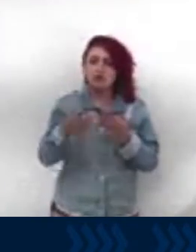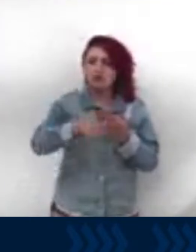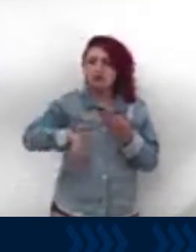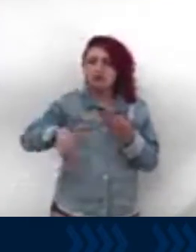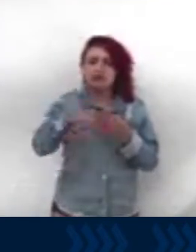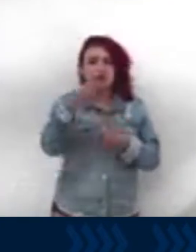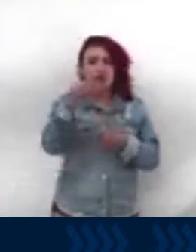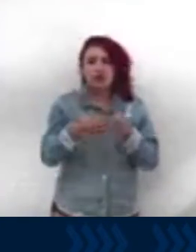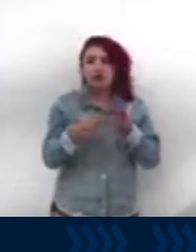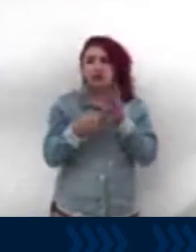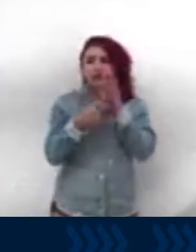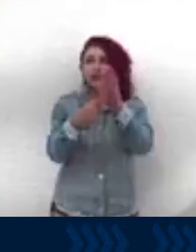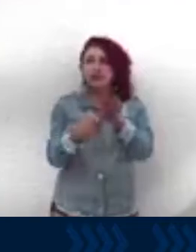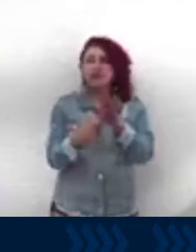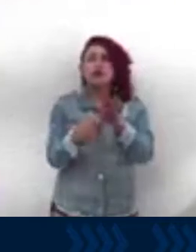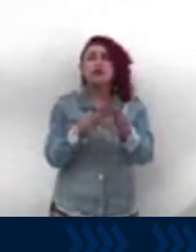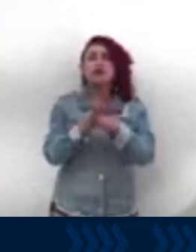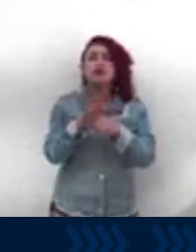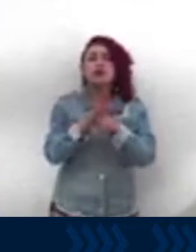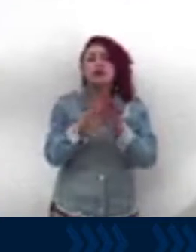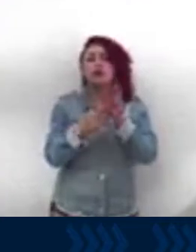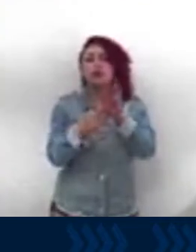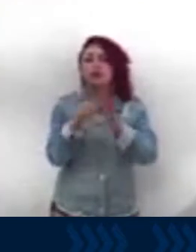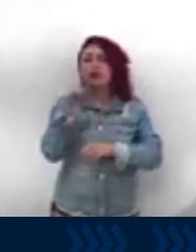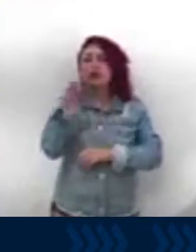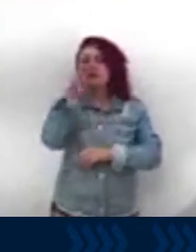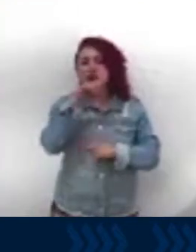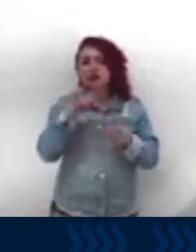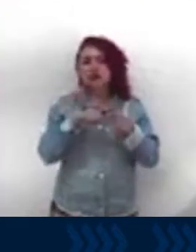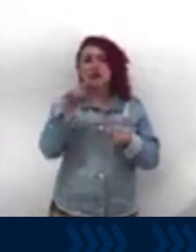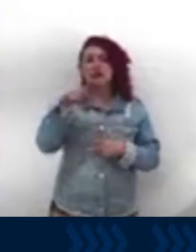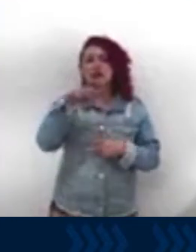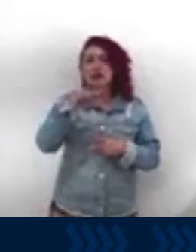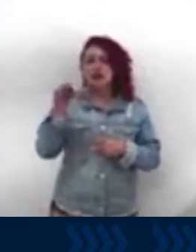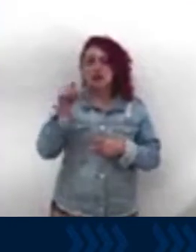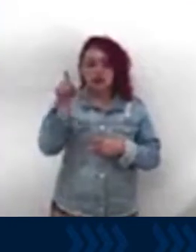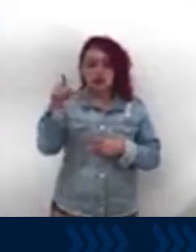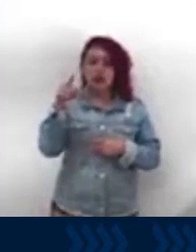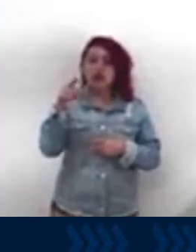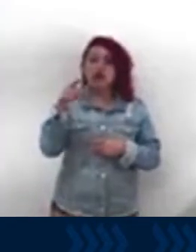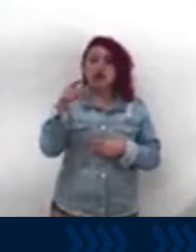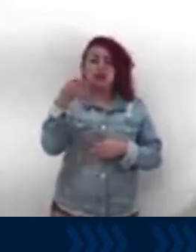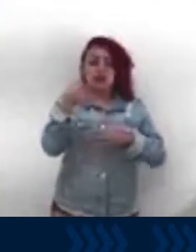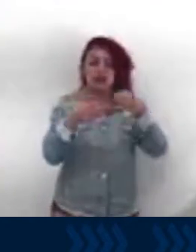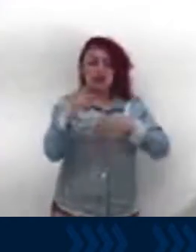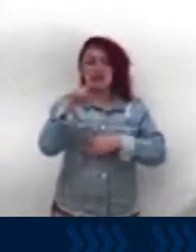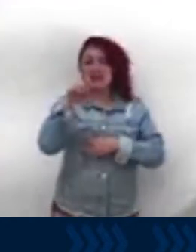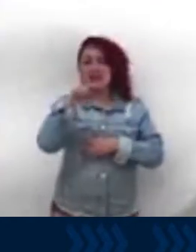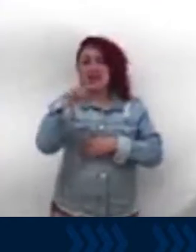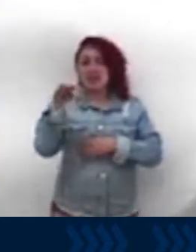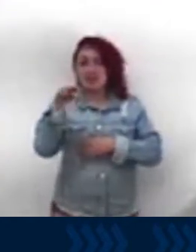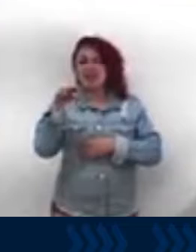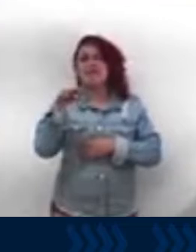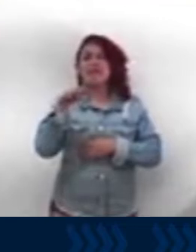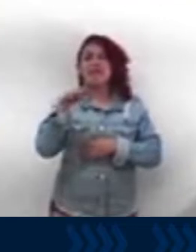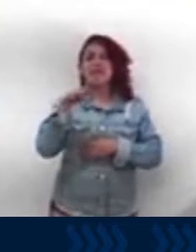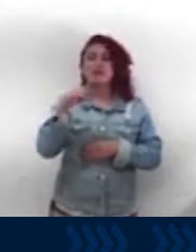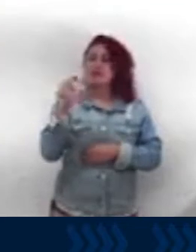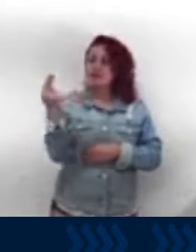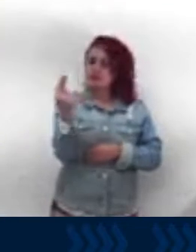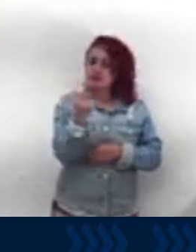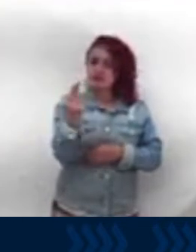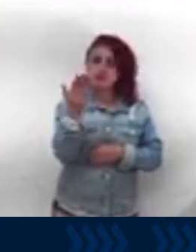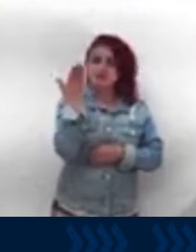nosotros presentamos, fue el de Aguascalientes, también el de Quintana Roo, que ya el tribunal nos da helado, le